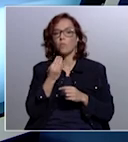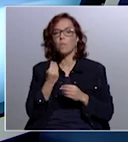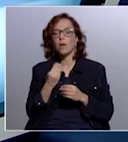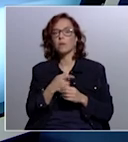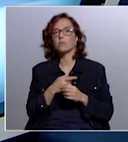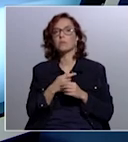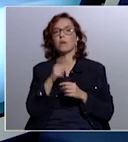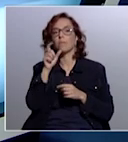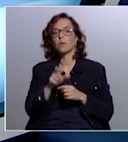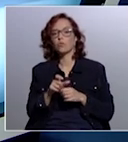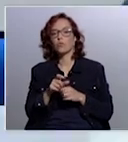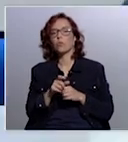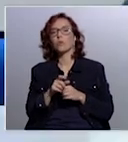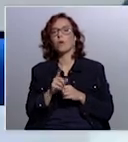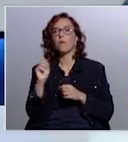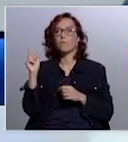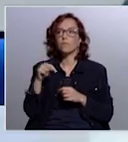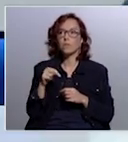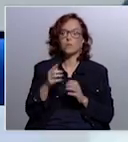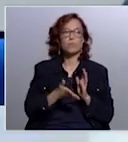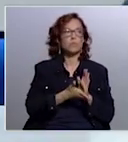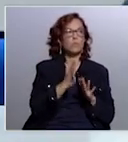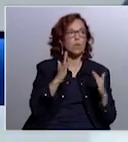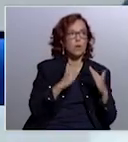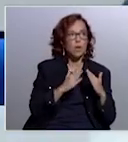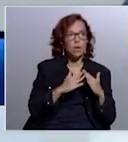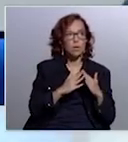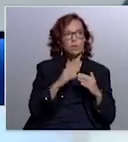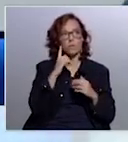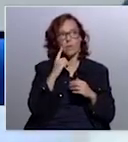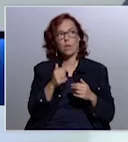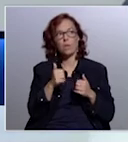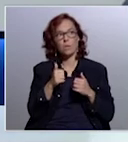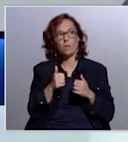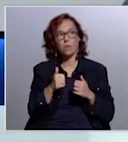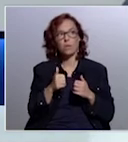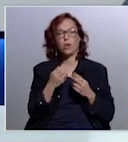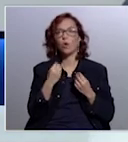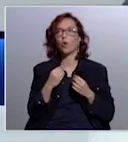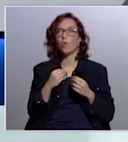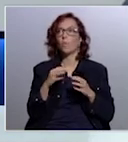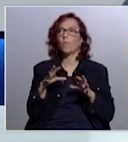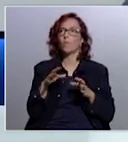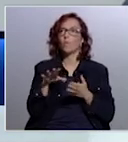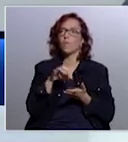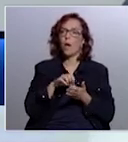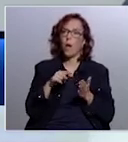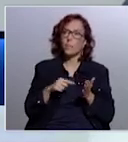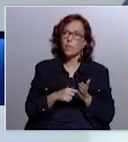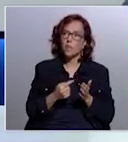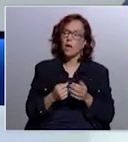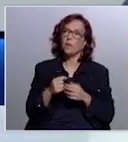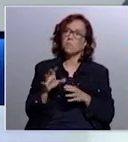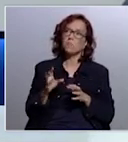persona que después fue vino a un espectáculo y puso a su casa que puede pensar mira qué bien cómo viven en la ciudad en la capital si son del